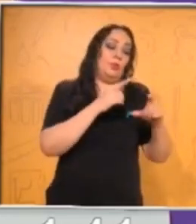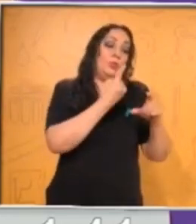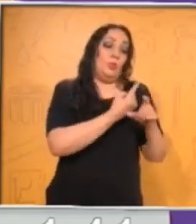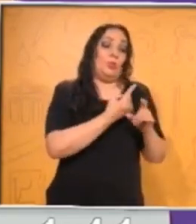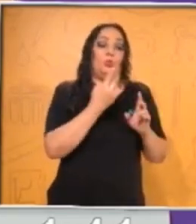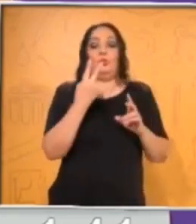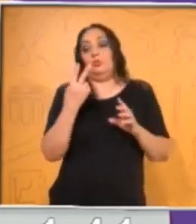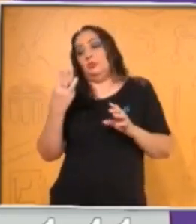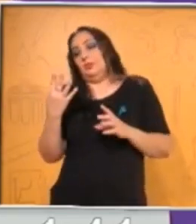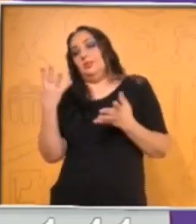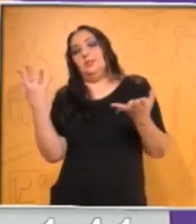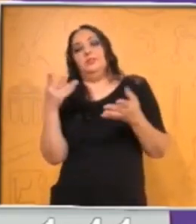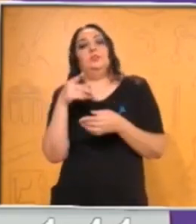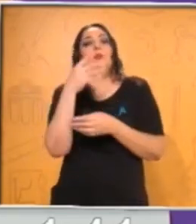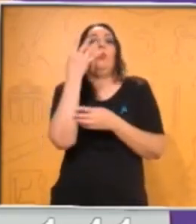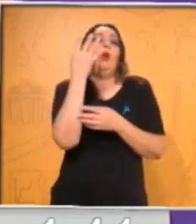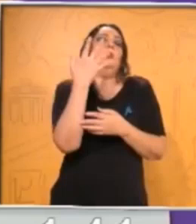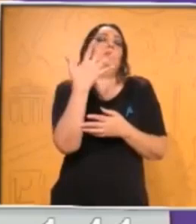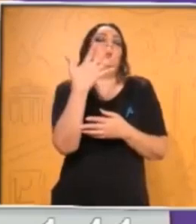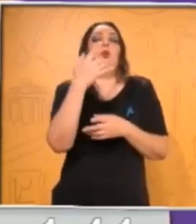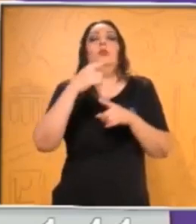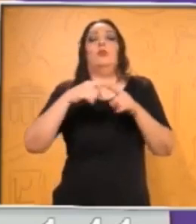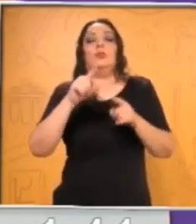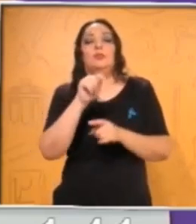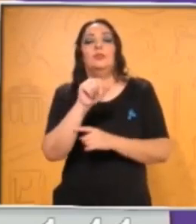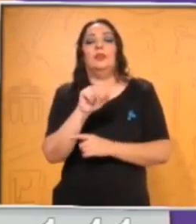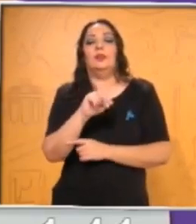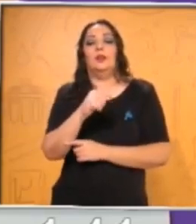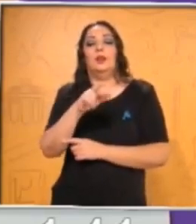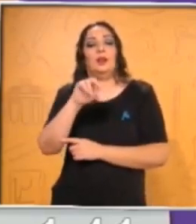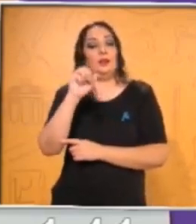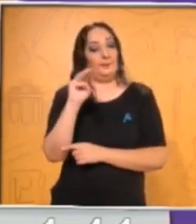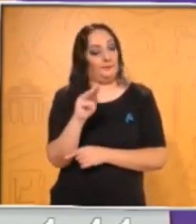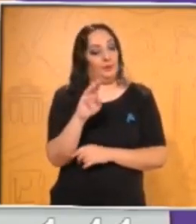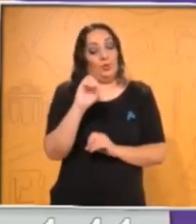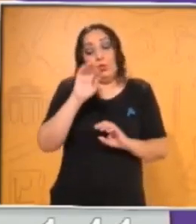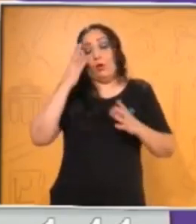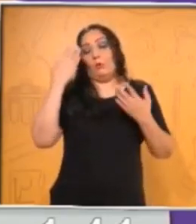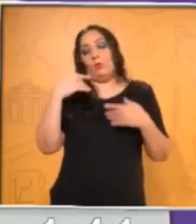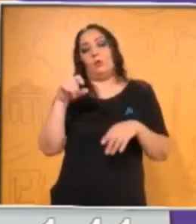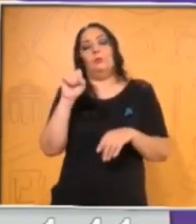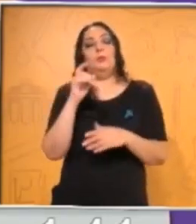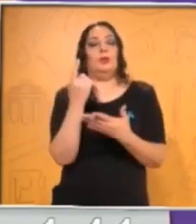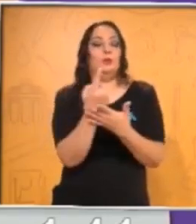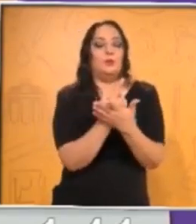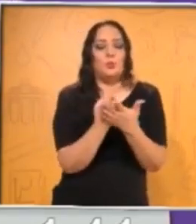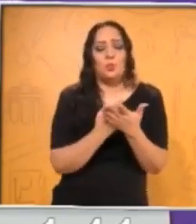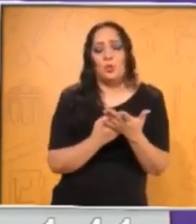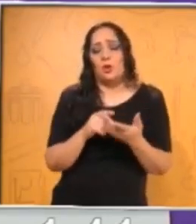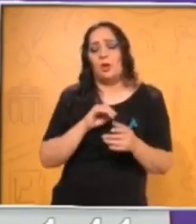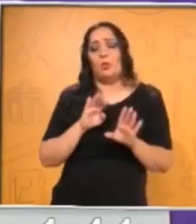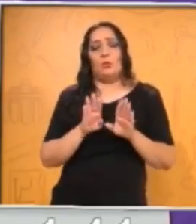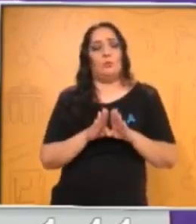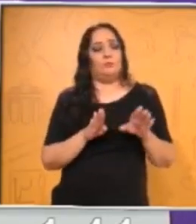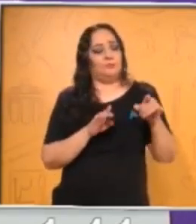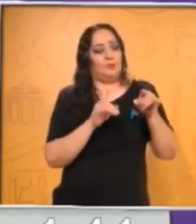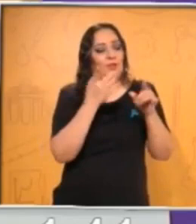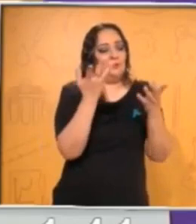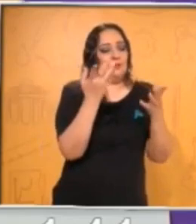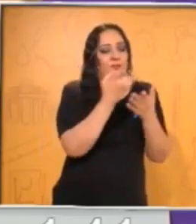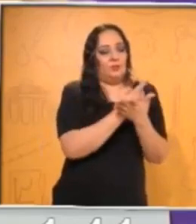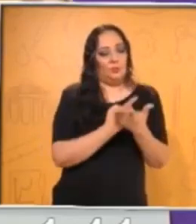ahí cuánto mide de área en total. Sería buena idea eso. O sí, también dibujar, a lo mejor poner las figuras y trazar el